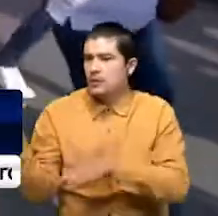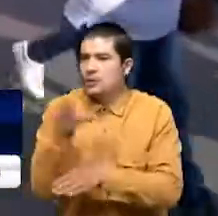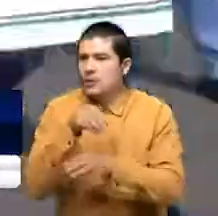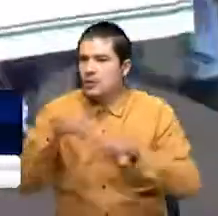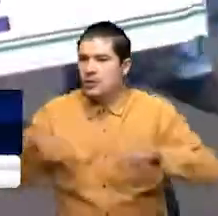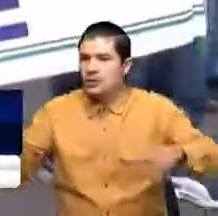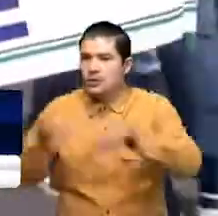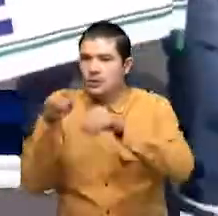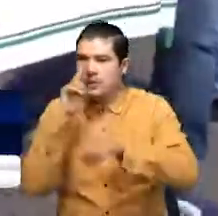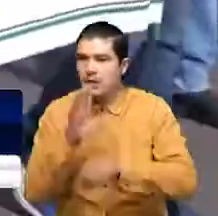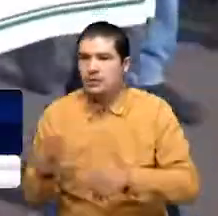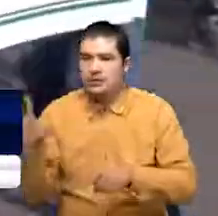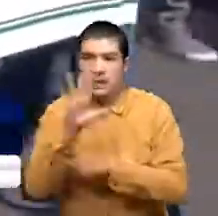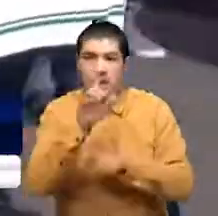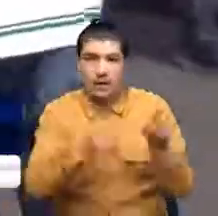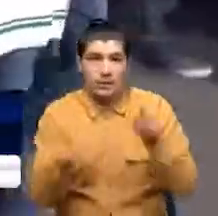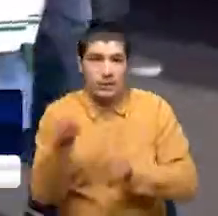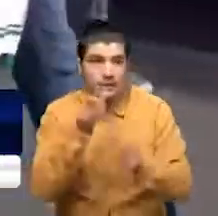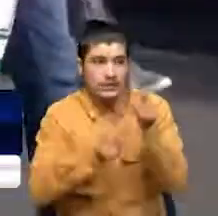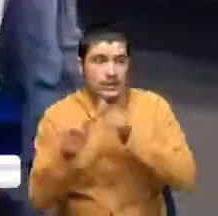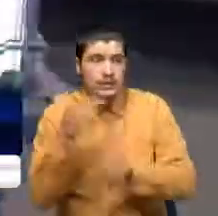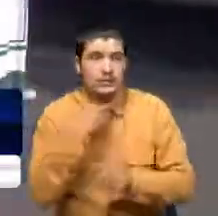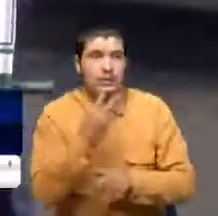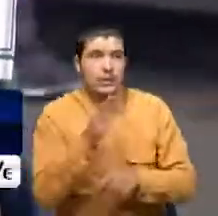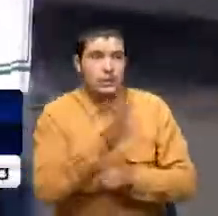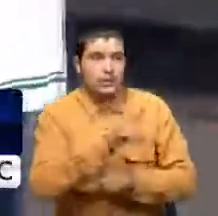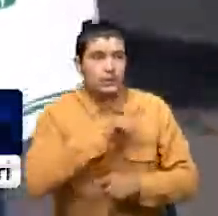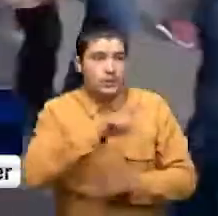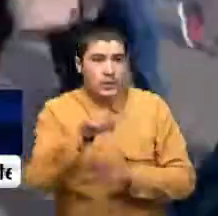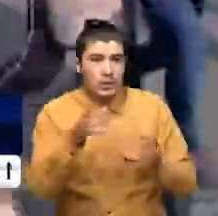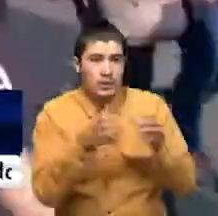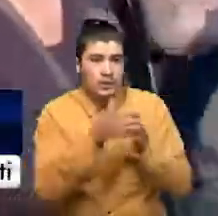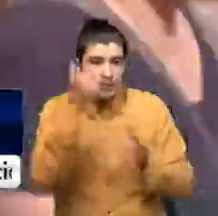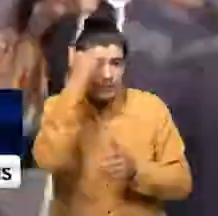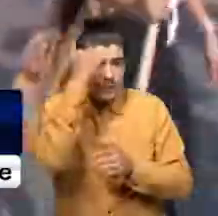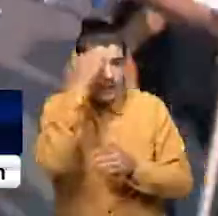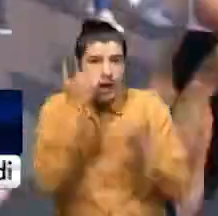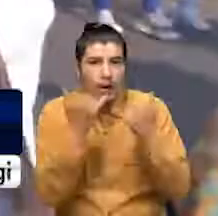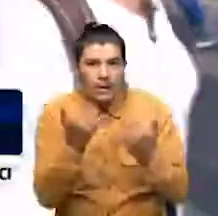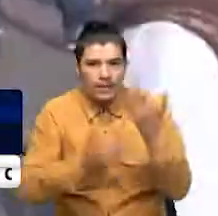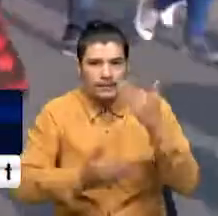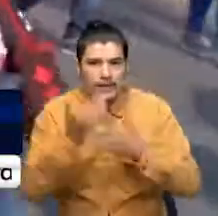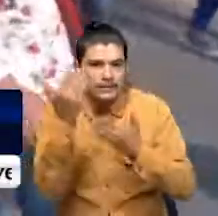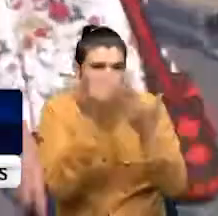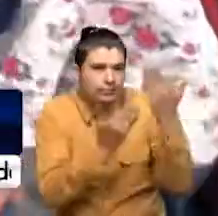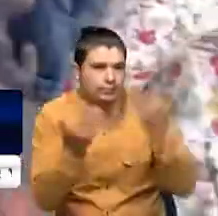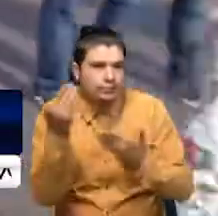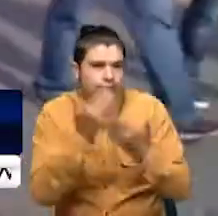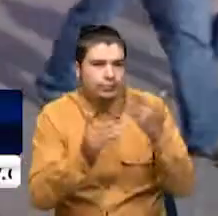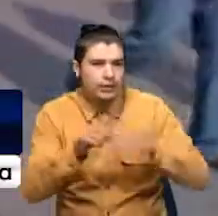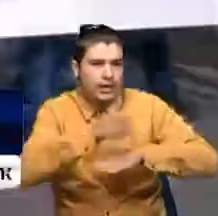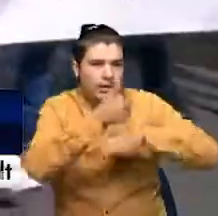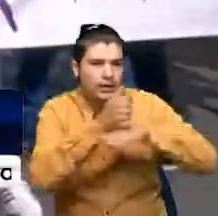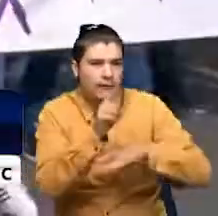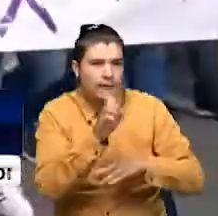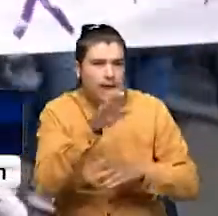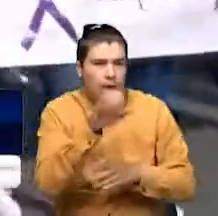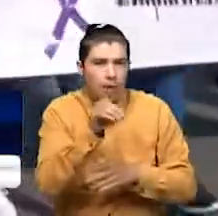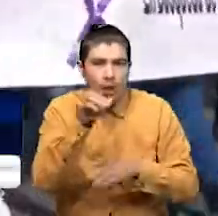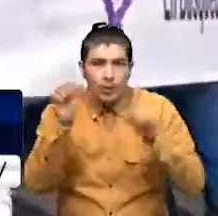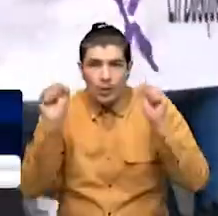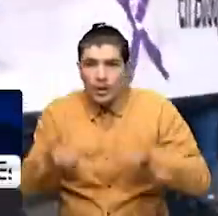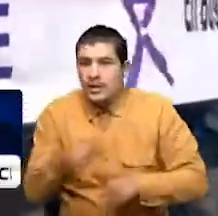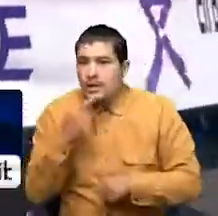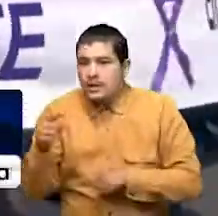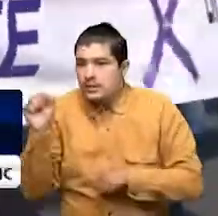nacional. Según algunos voceros, el Sindicato de Educadores de Santander se analizará con directivos de FECODE la posibilidad de decretar un